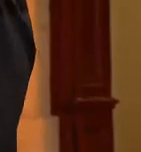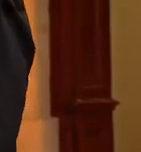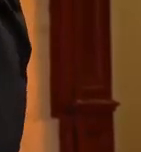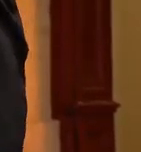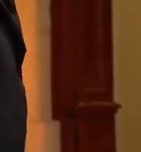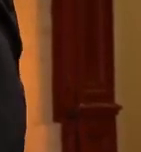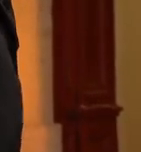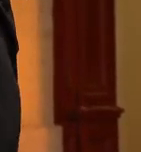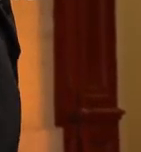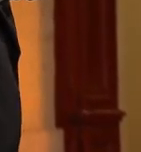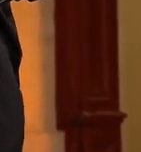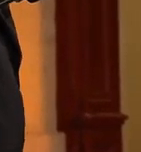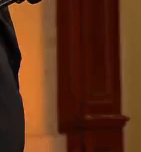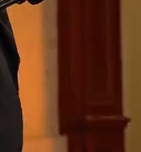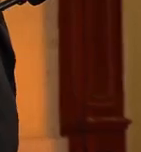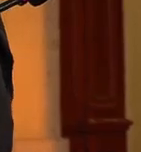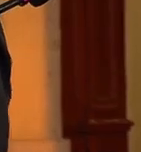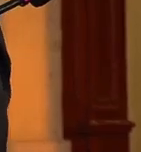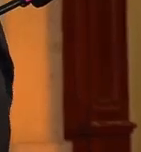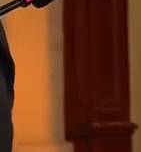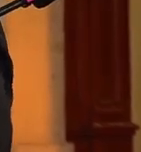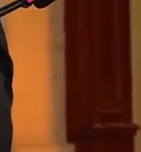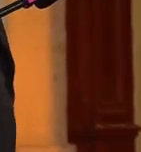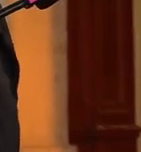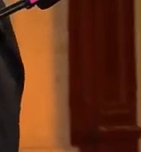hallar el lugar y amarte aquí,